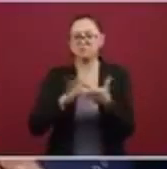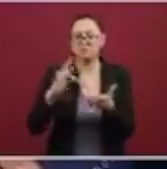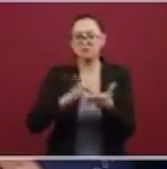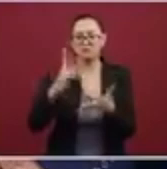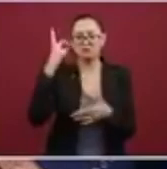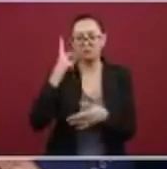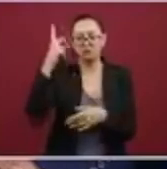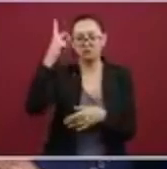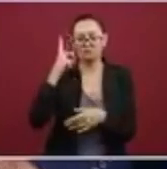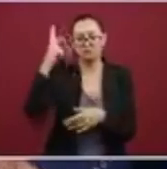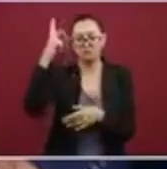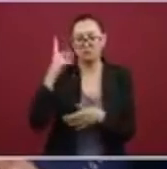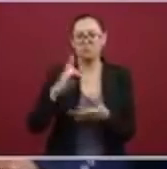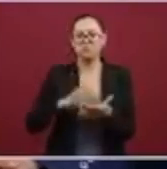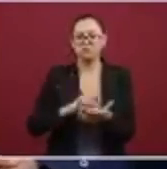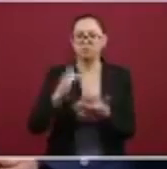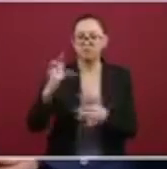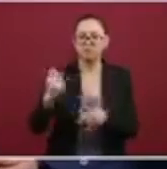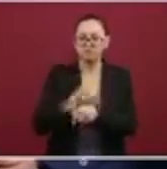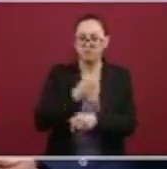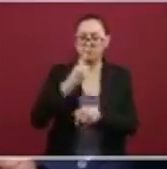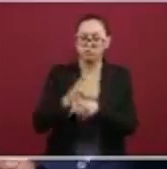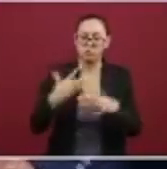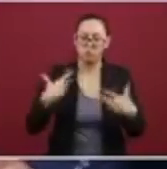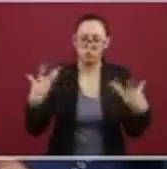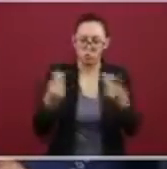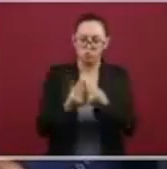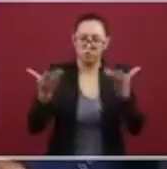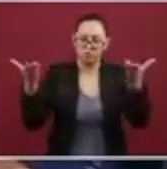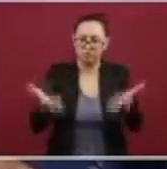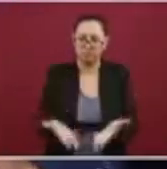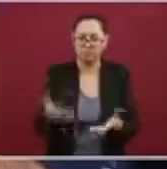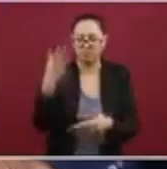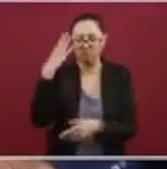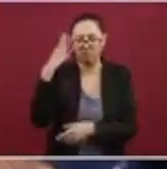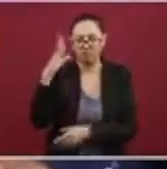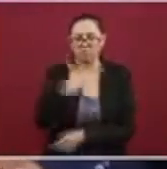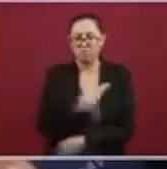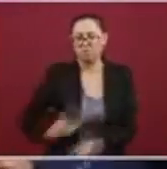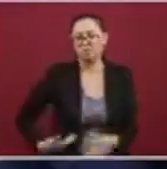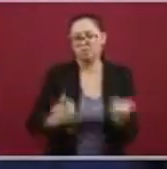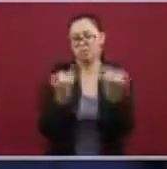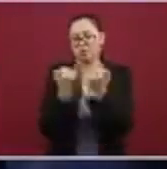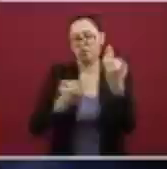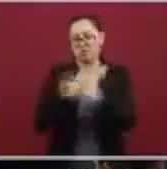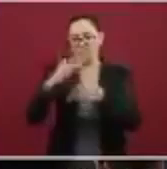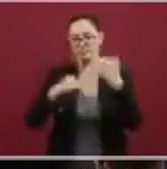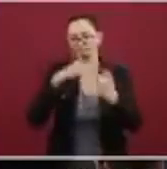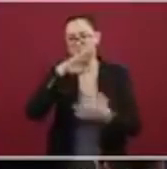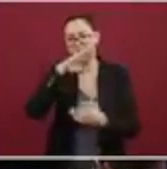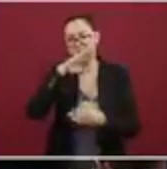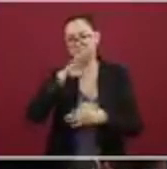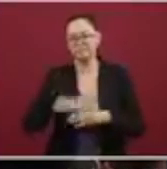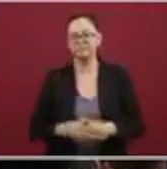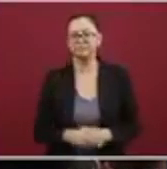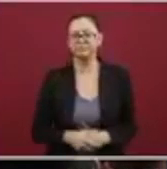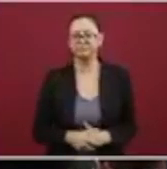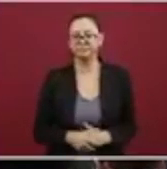y gracias por darnos la oportunidad de estar aquí, señor presidente, y a todas las manos.